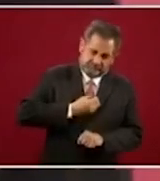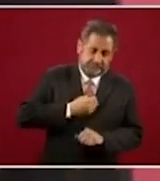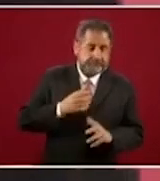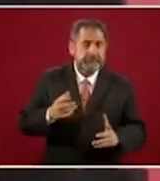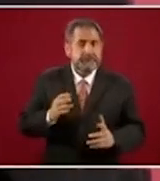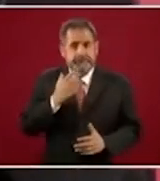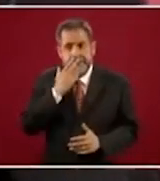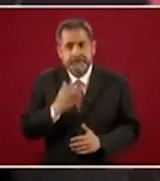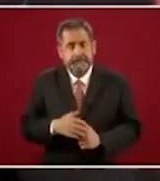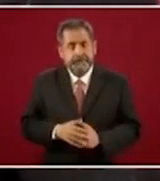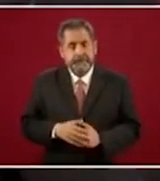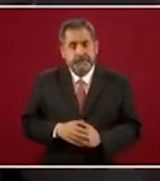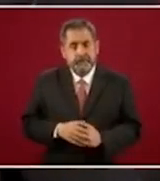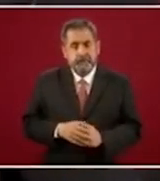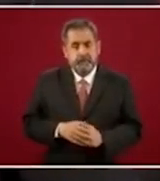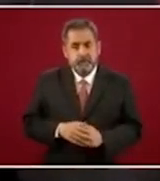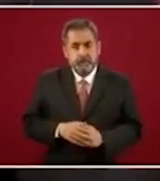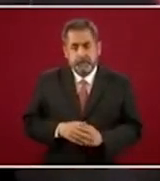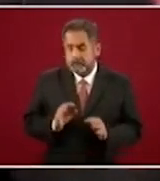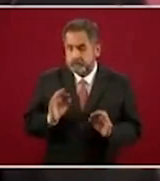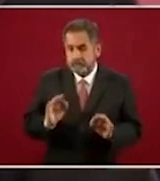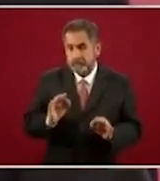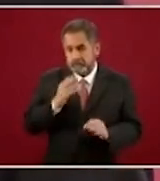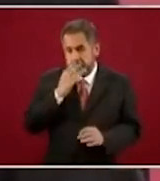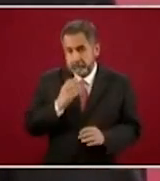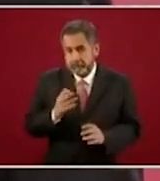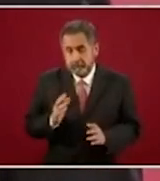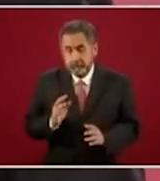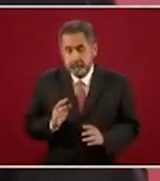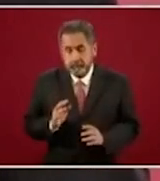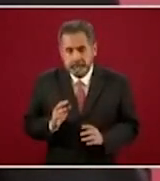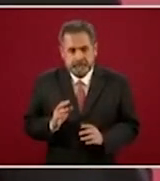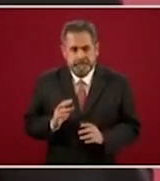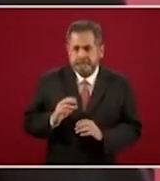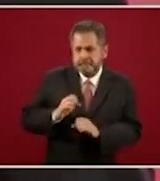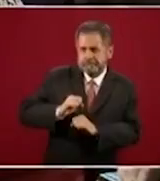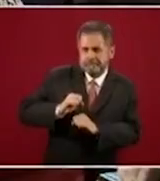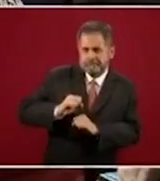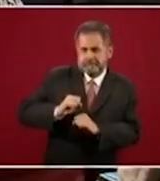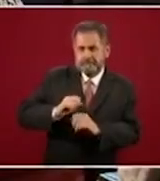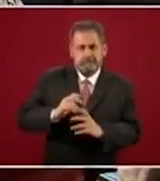de este nada más aguantando